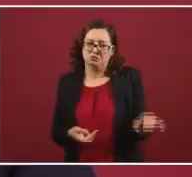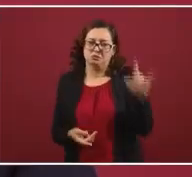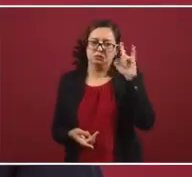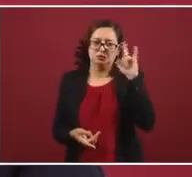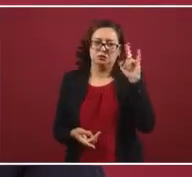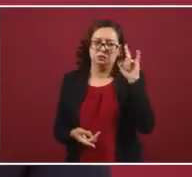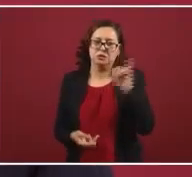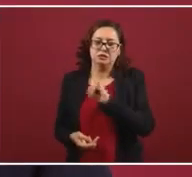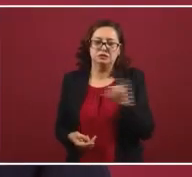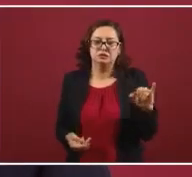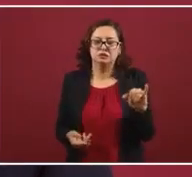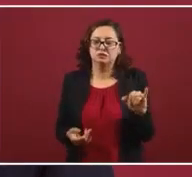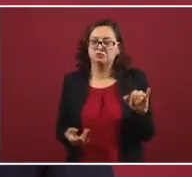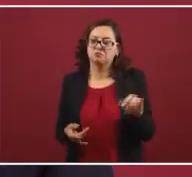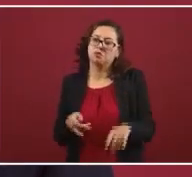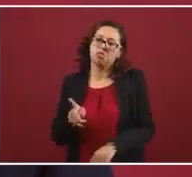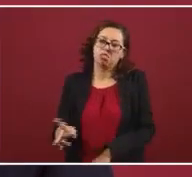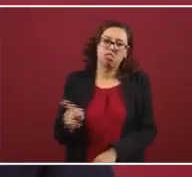y engañan.